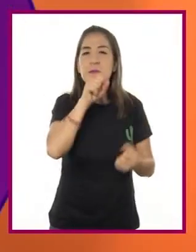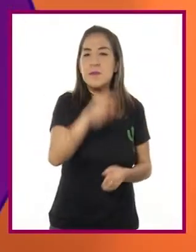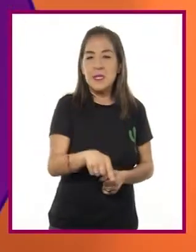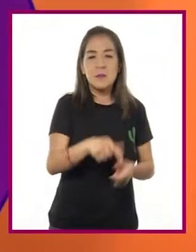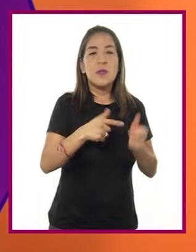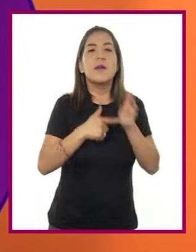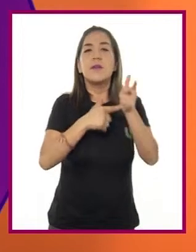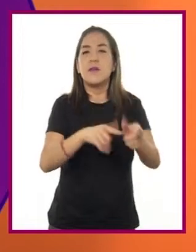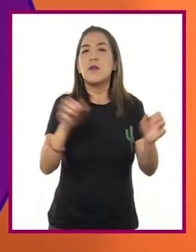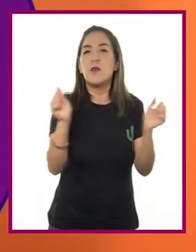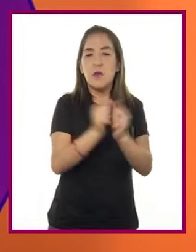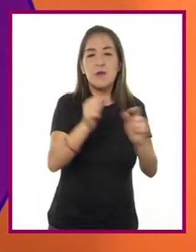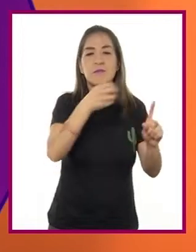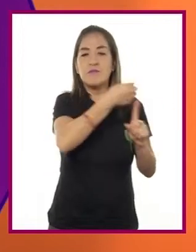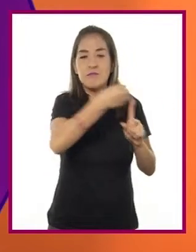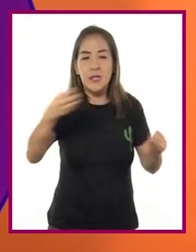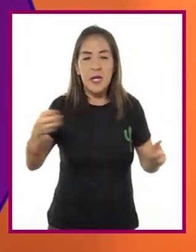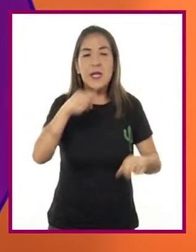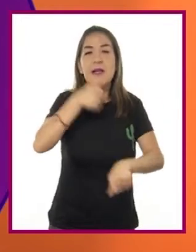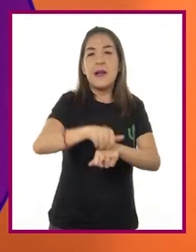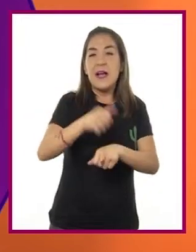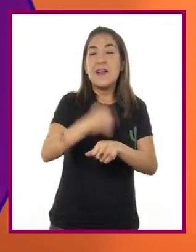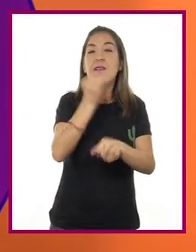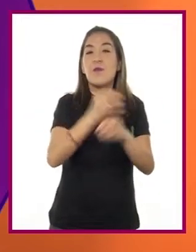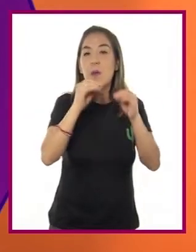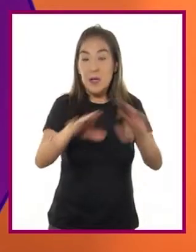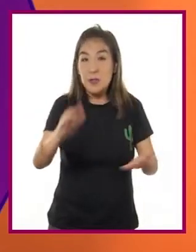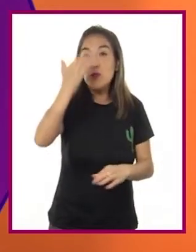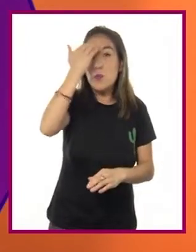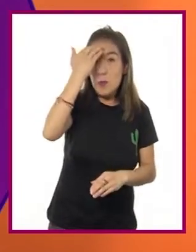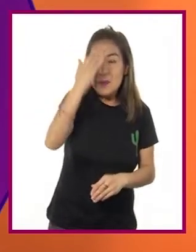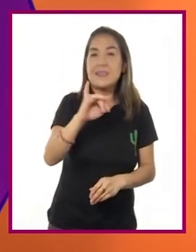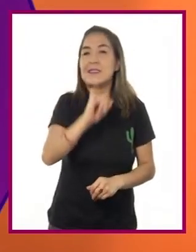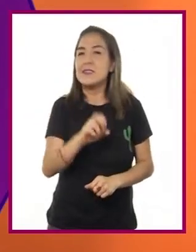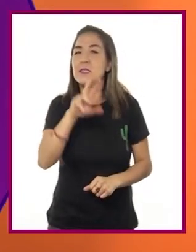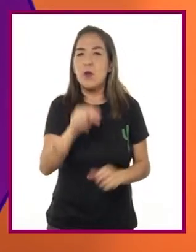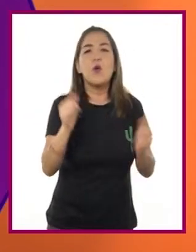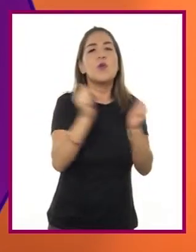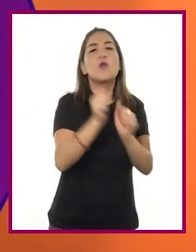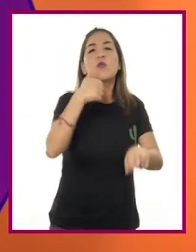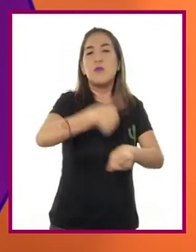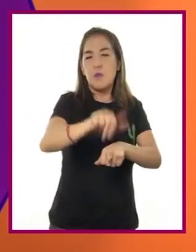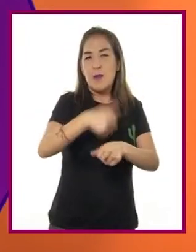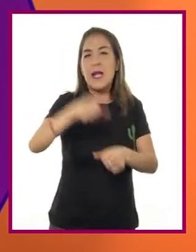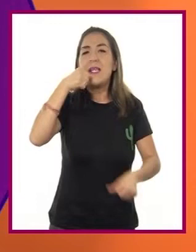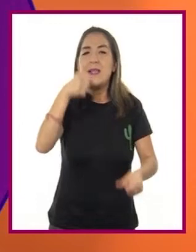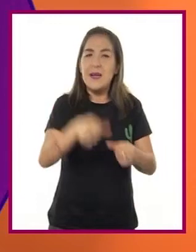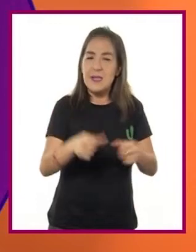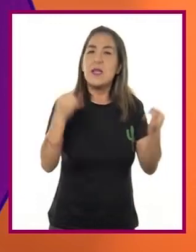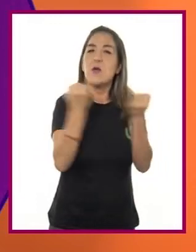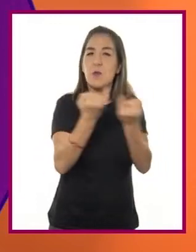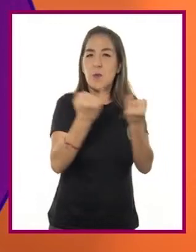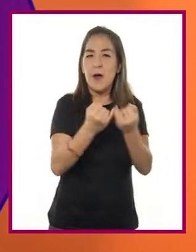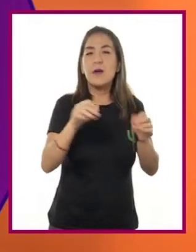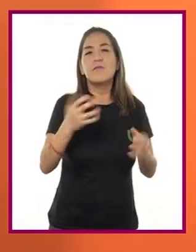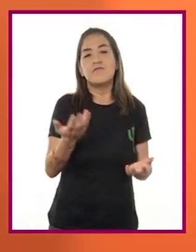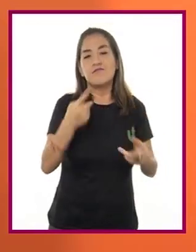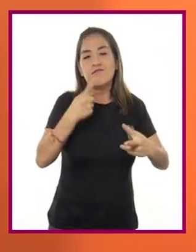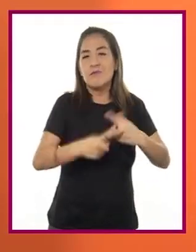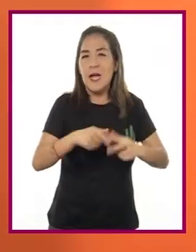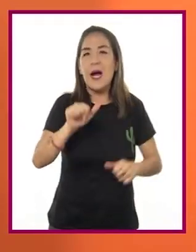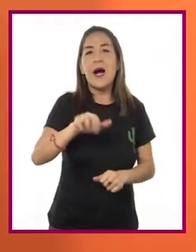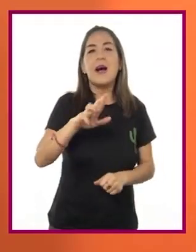que se relacionan datos conocidos y desconocidos, los cuales se representan con números literales y operaciones